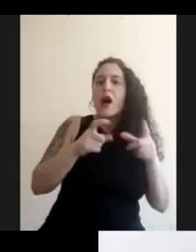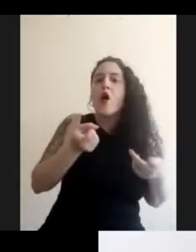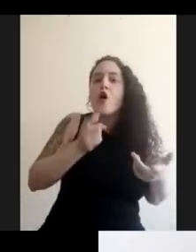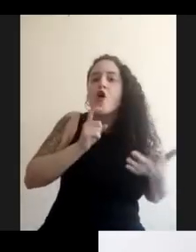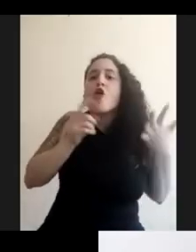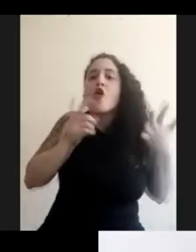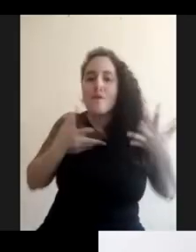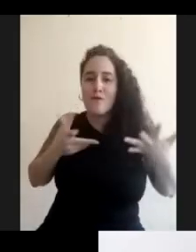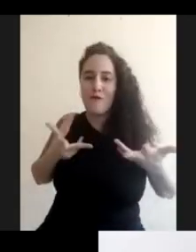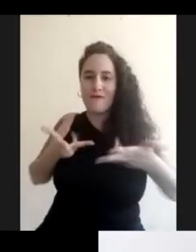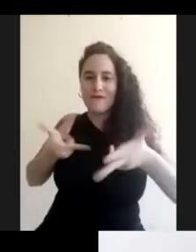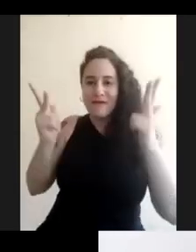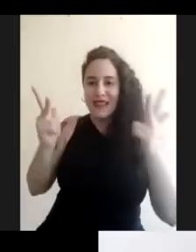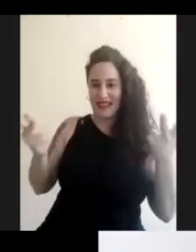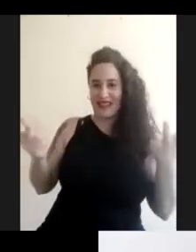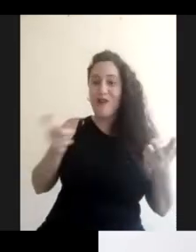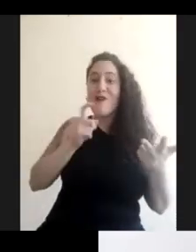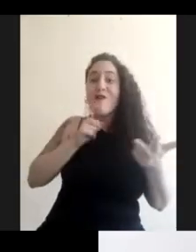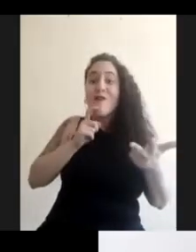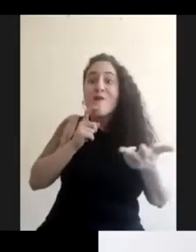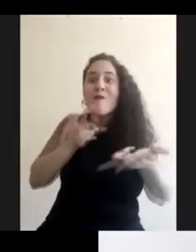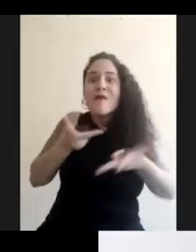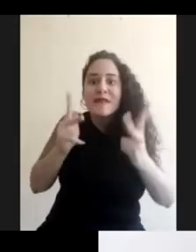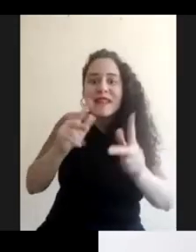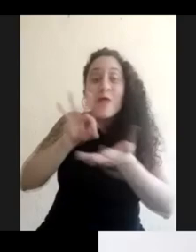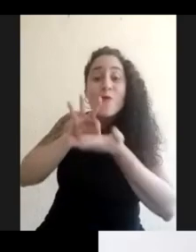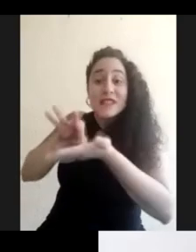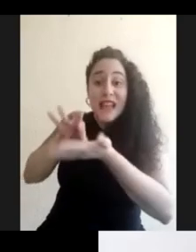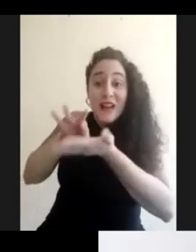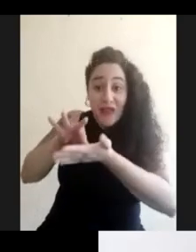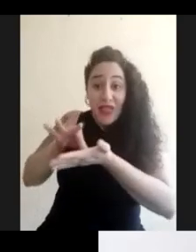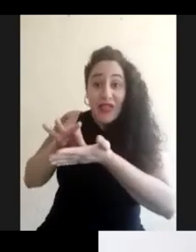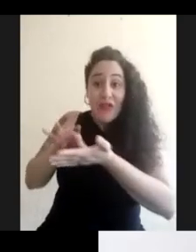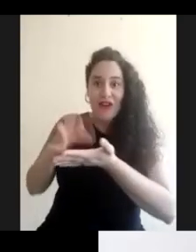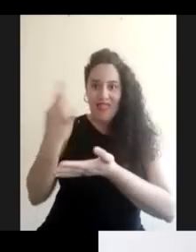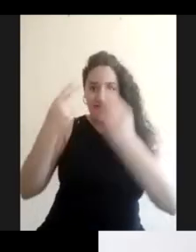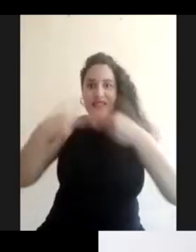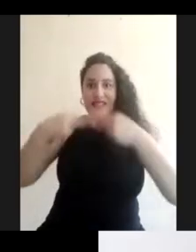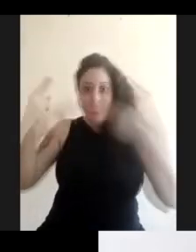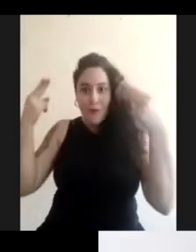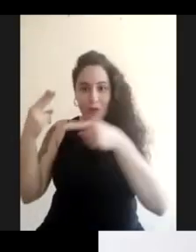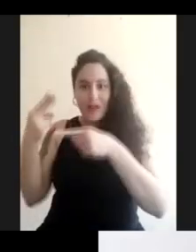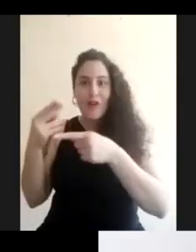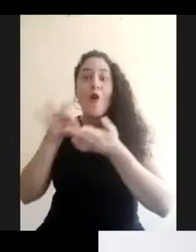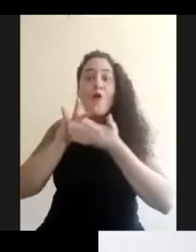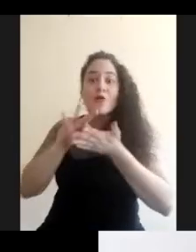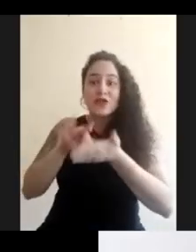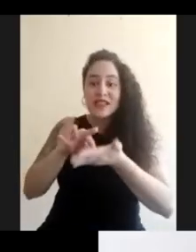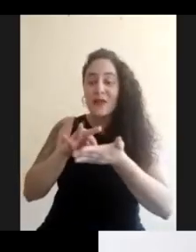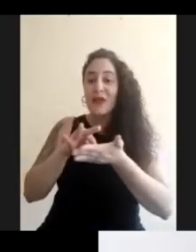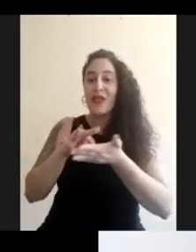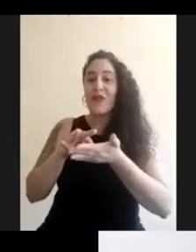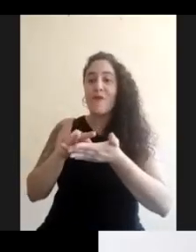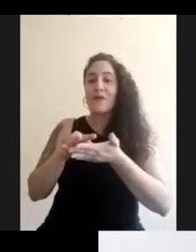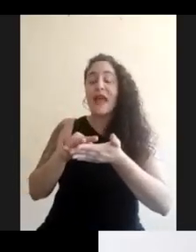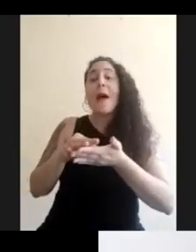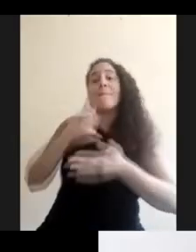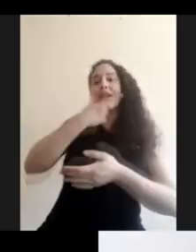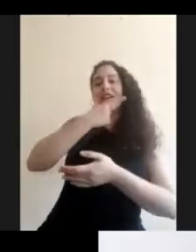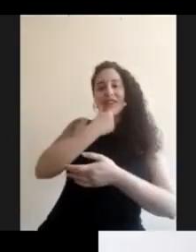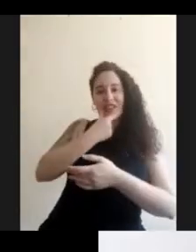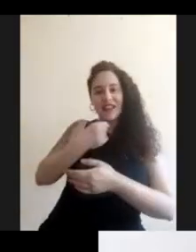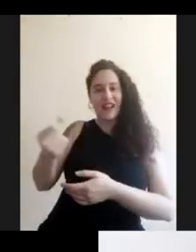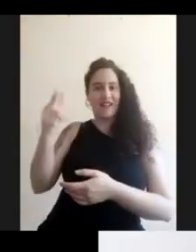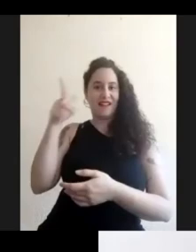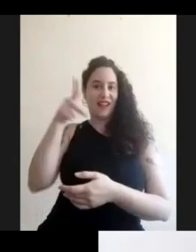todo los gobernantes, a permitir que un servicio que debiera de ser público, un servicio que debiera de facilitar el